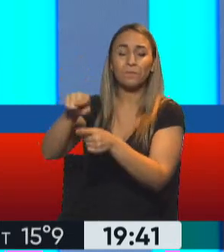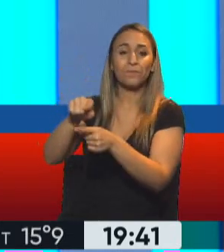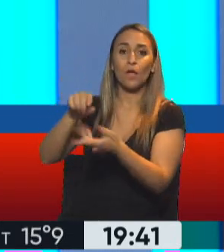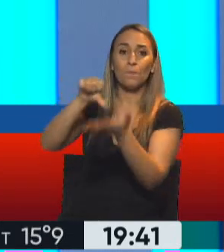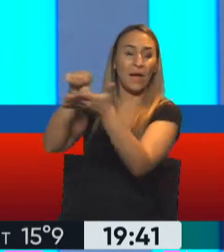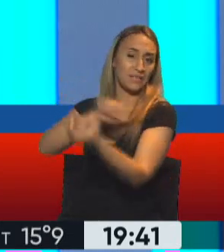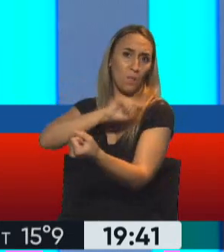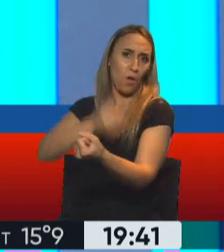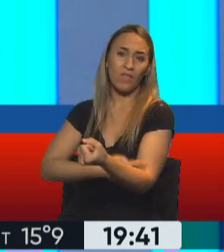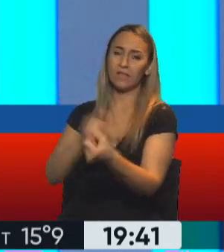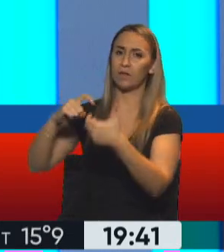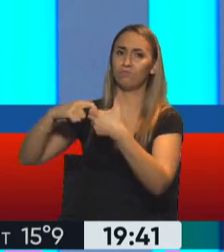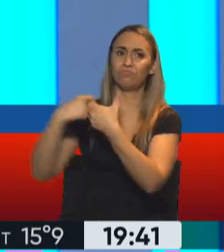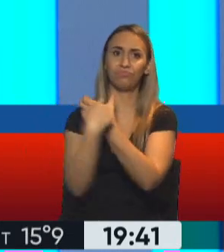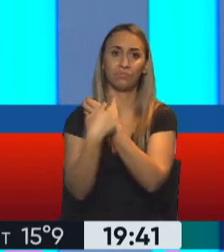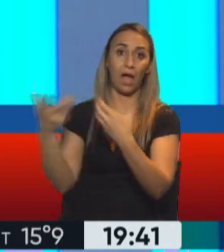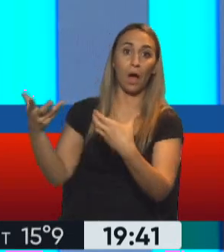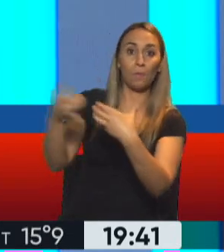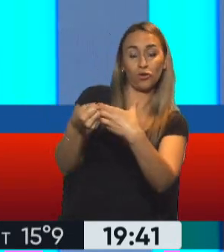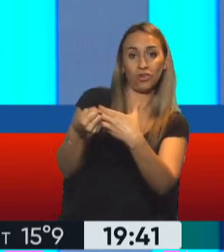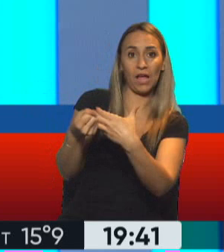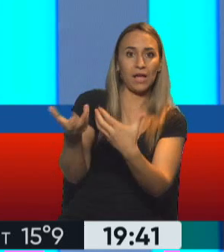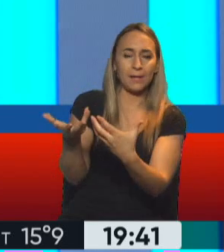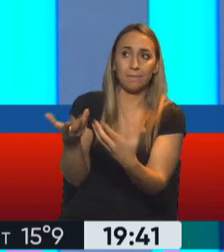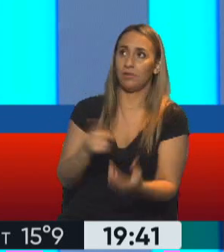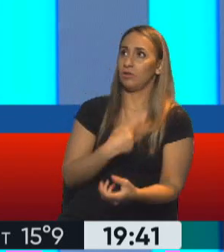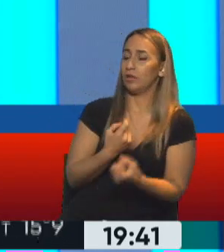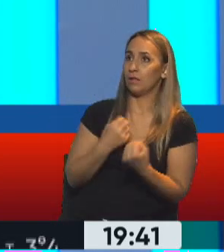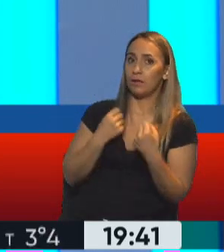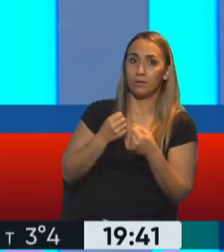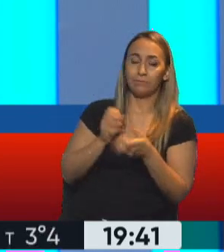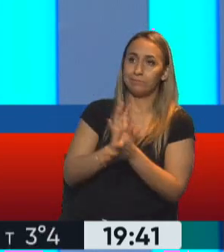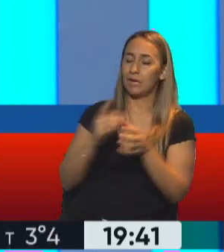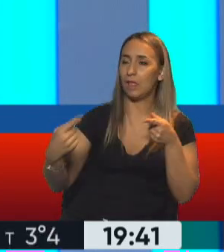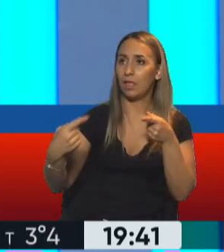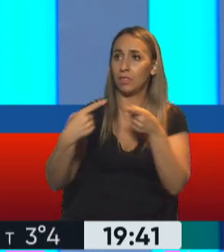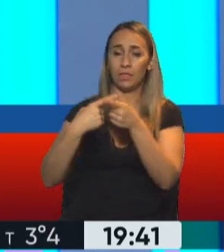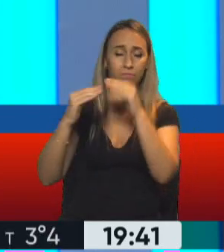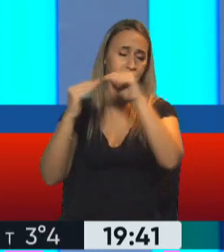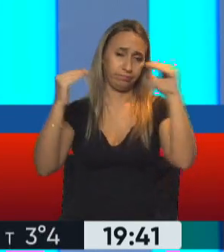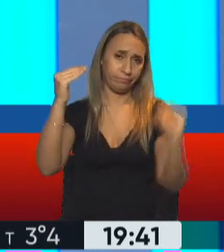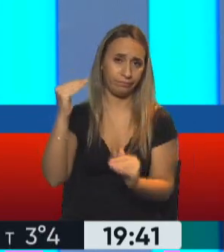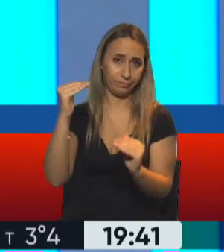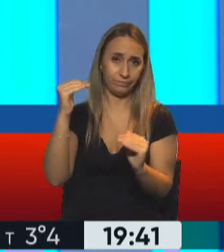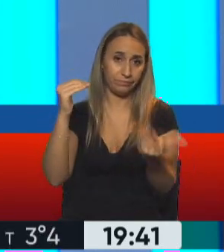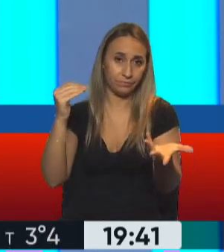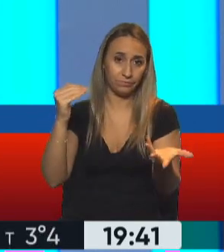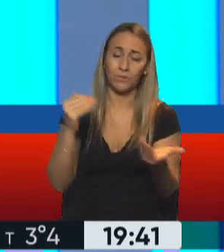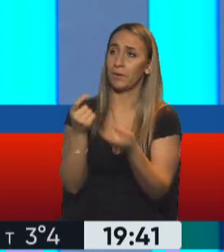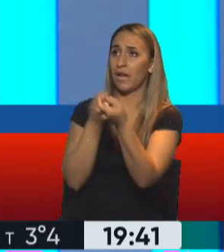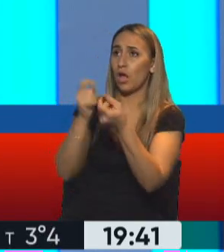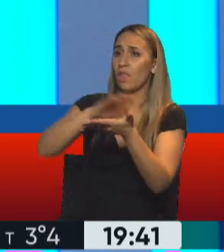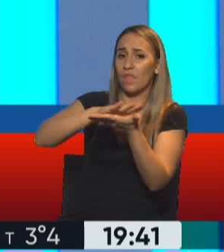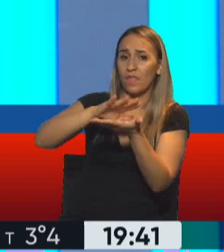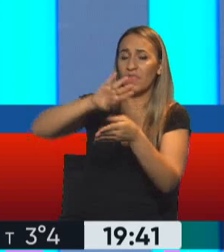principales potencias y aliadas a ellas, por supuesto, que está conformado, y ahí por supuesto que bueno, se genera condiciones desiguales a la hora de negociar una deuda